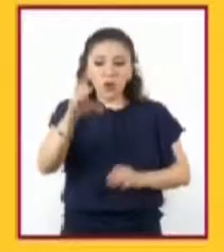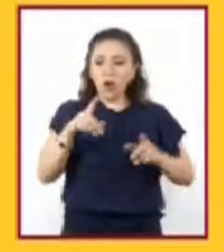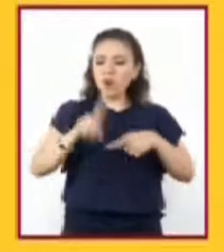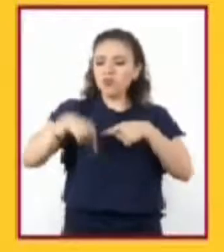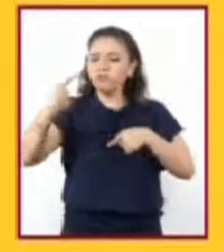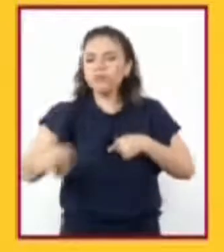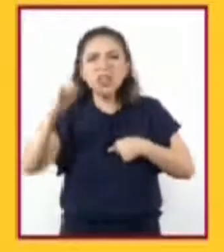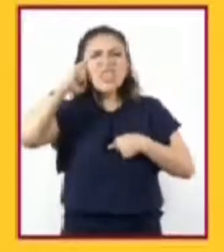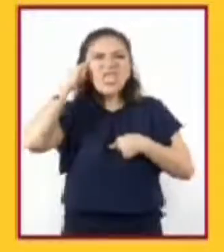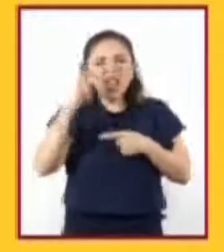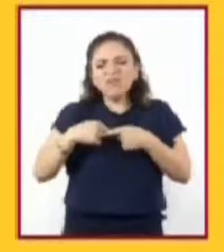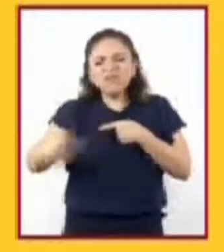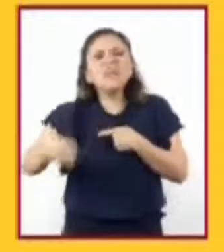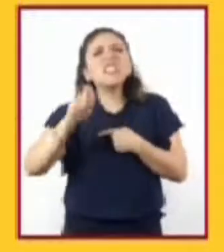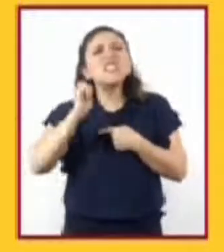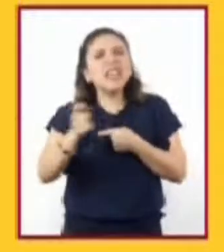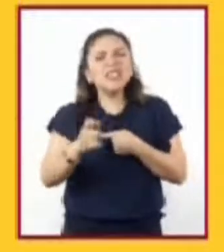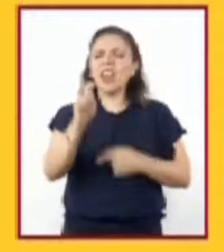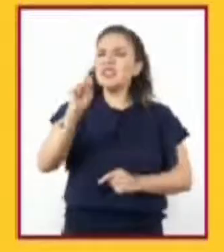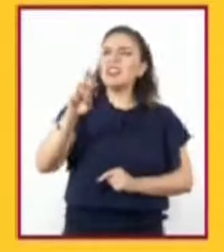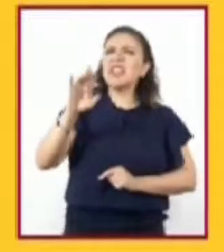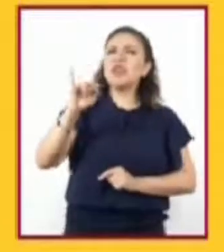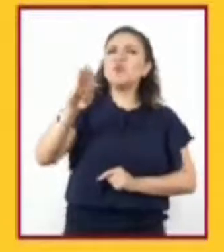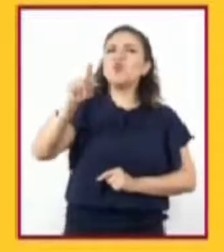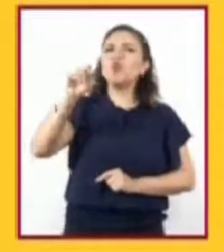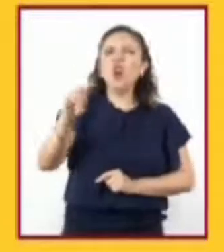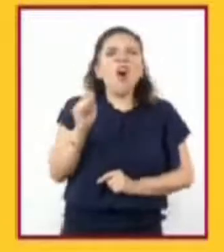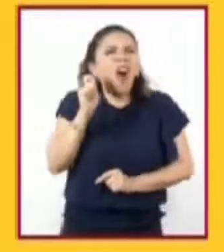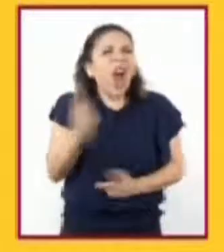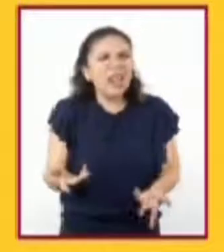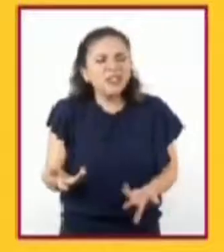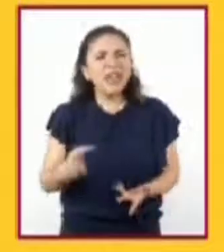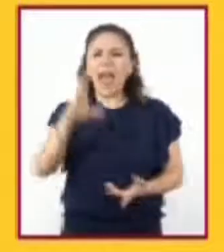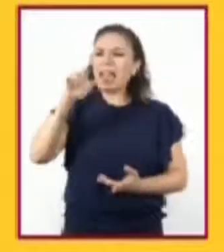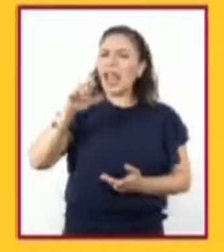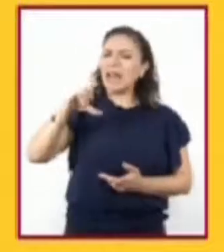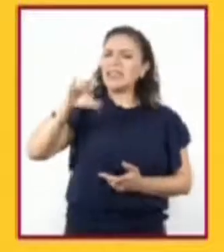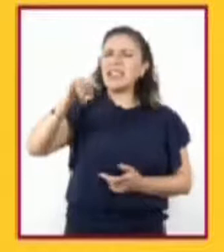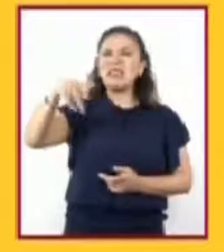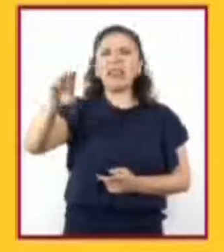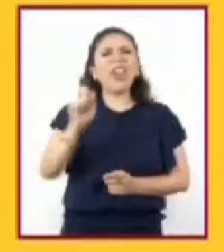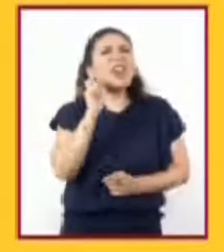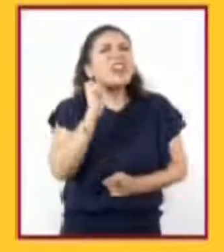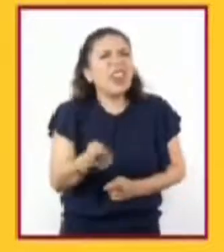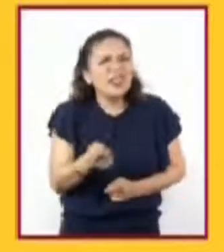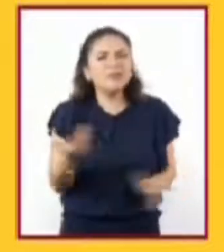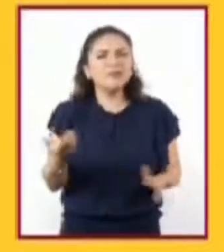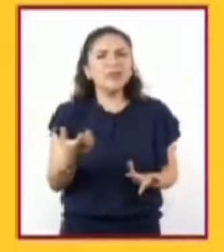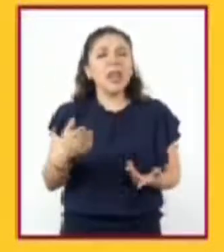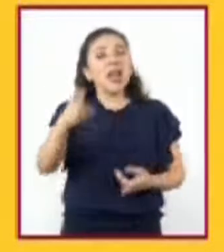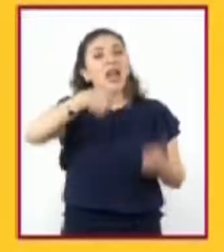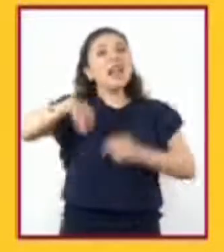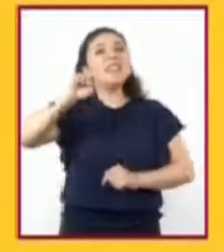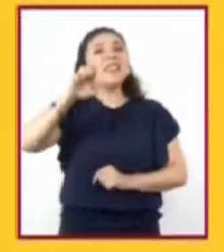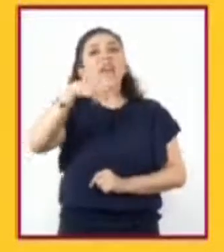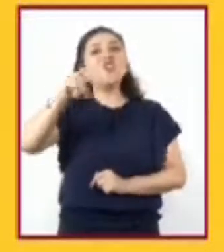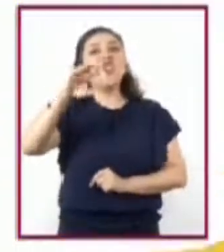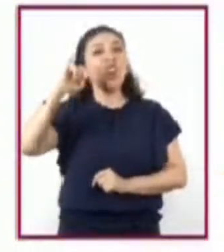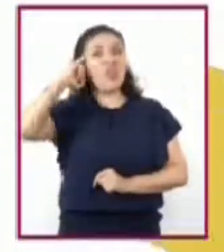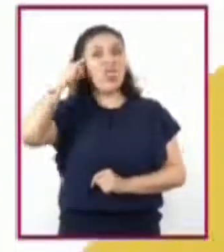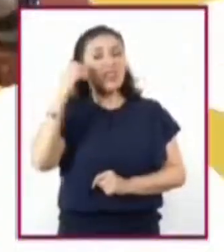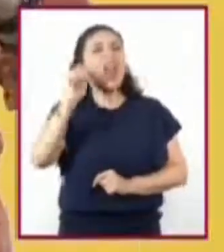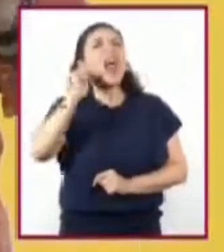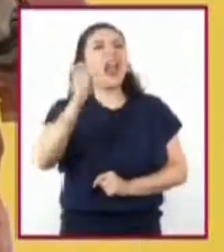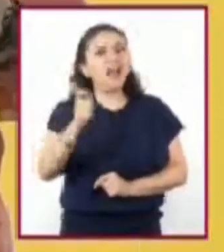indígenas. ¿Qué era un tributo? La función de los caciques. ¿Qué era un señorío indígena? ¿Qué otro tipo de